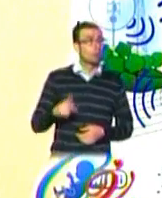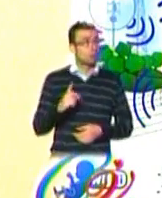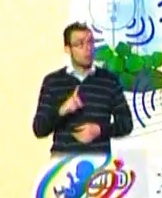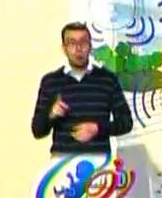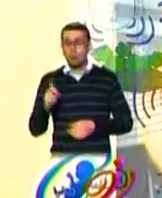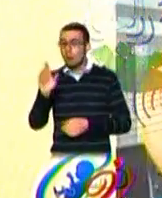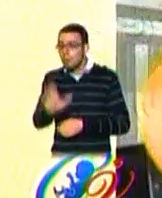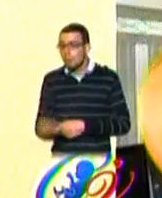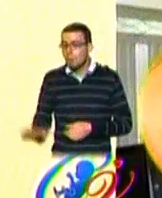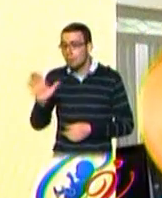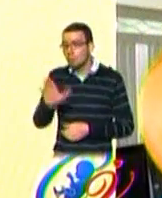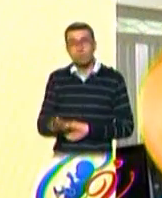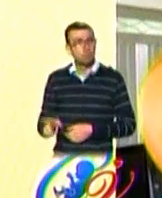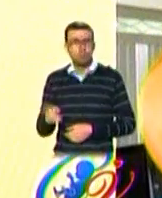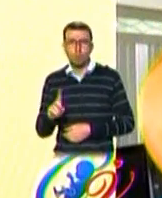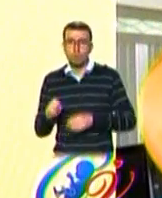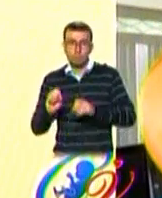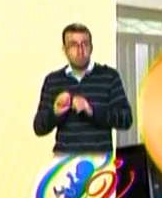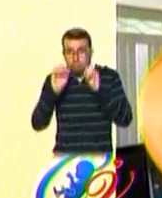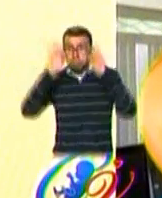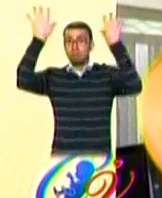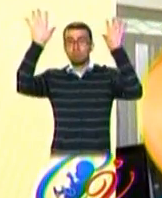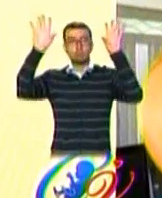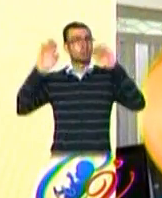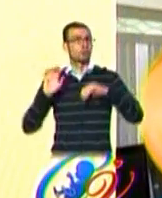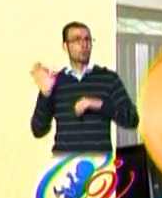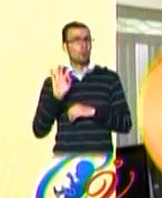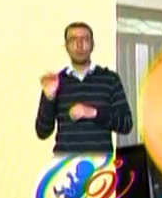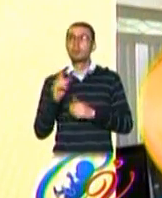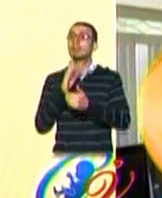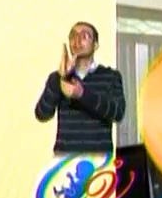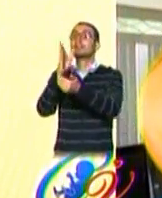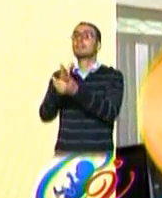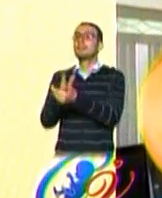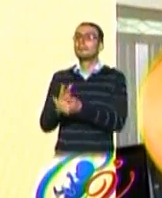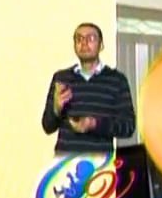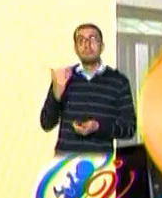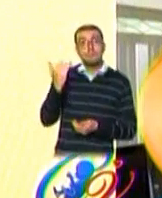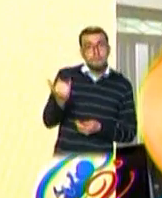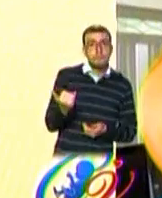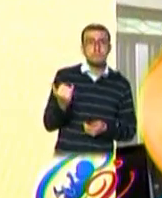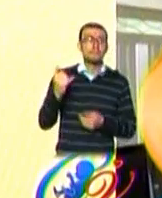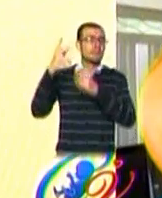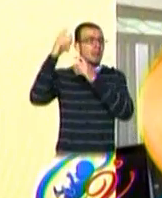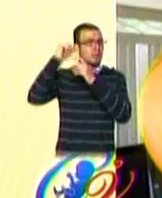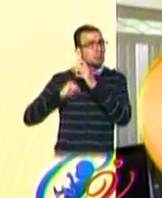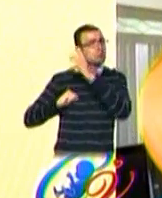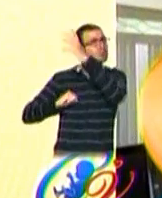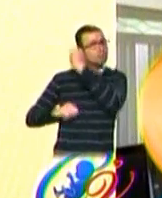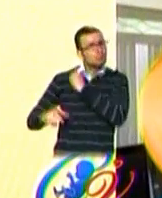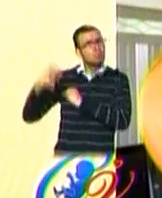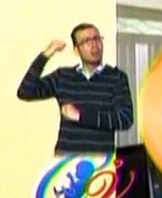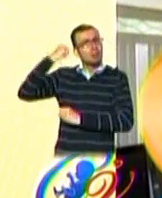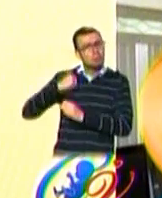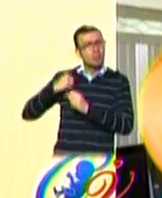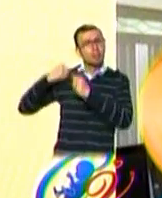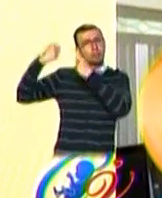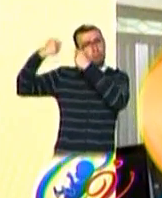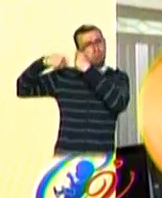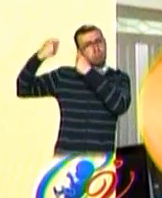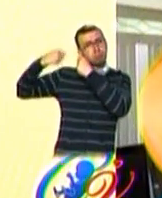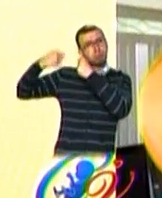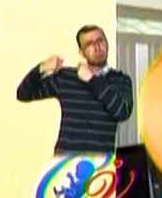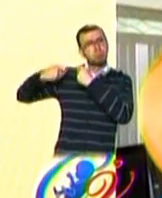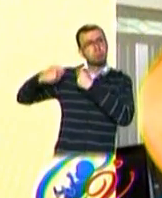despeina. O ustedes van donde la estilista y le cepilla el pelo y funciona con el secador. Uno de